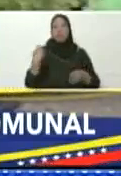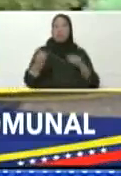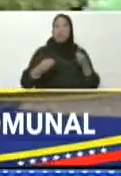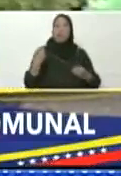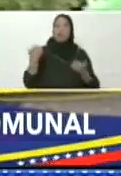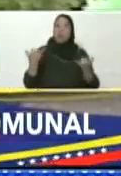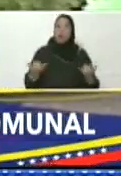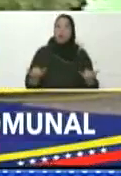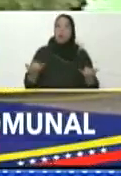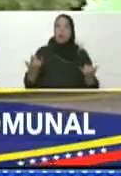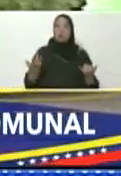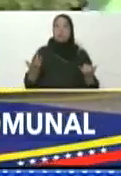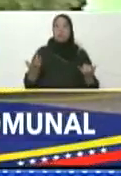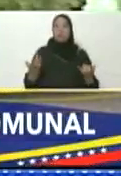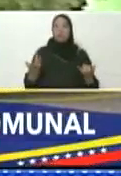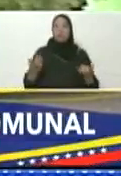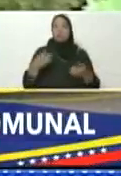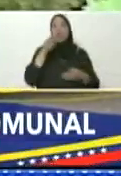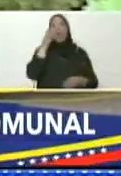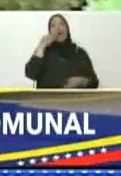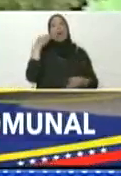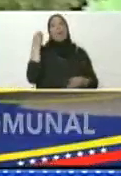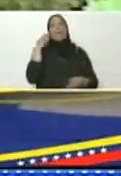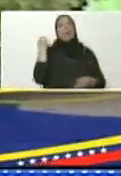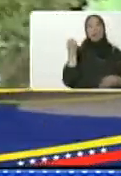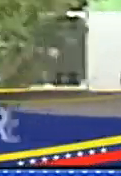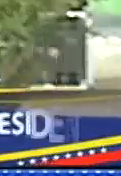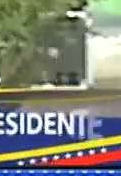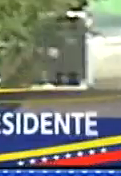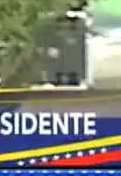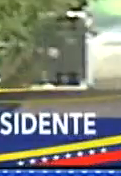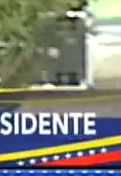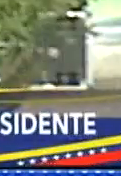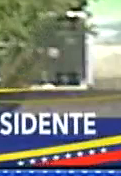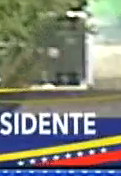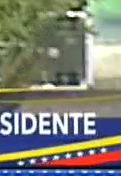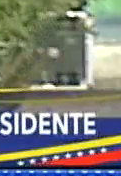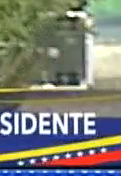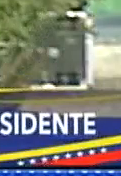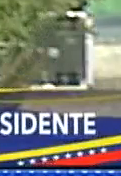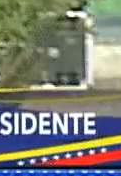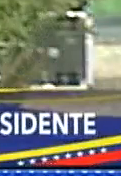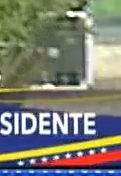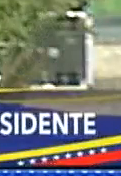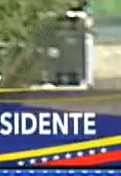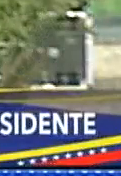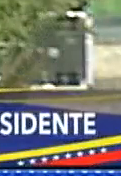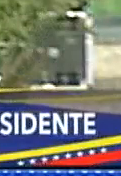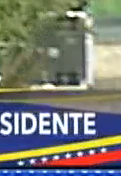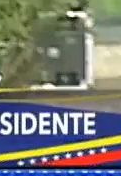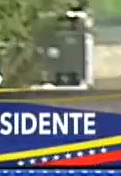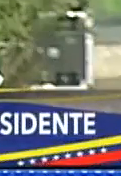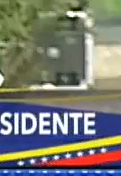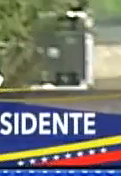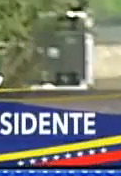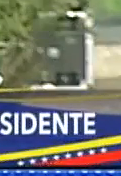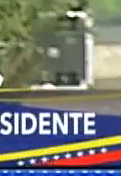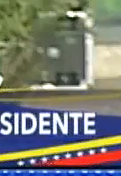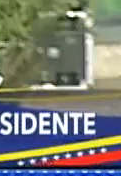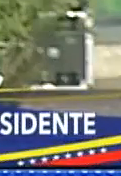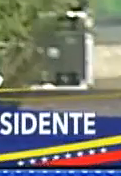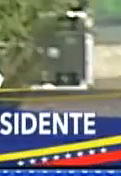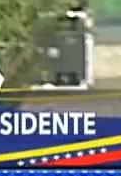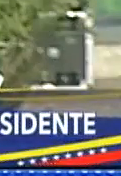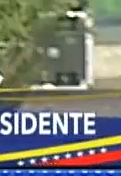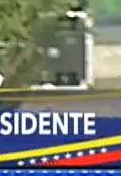aquí. La experiencia modesta, humilde, pero significativa del pueblo de Bolívar y